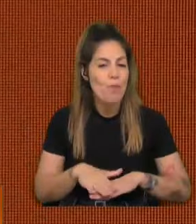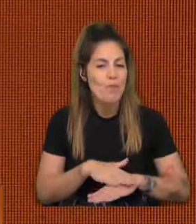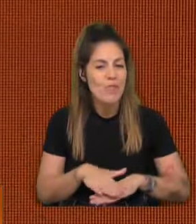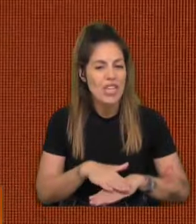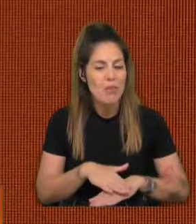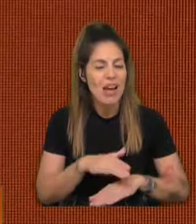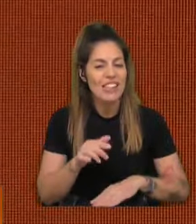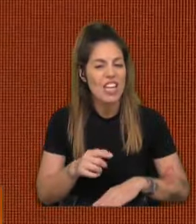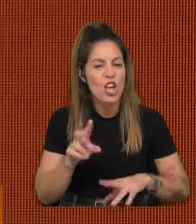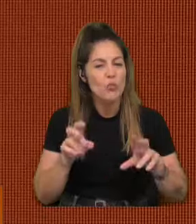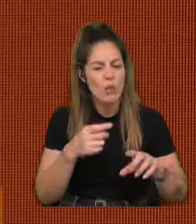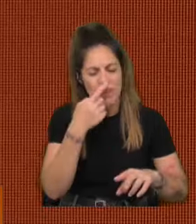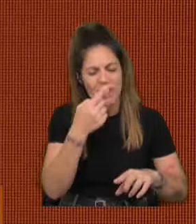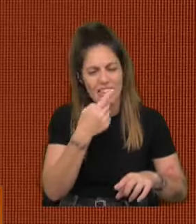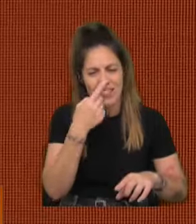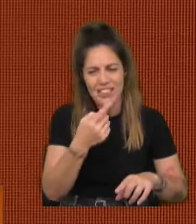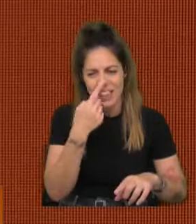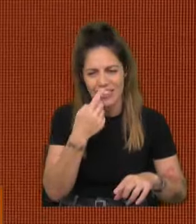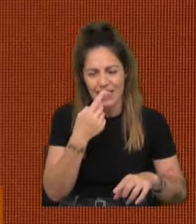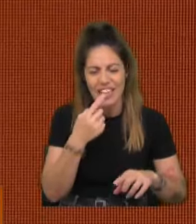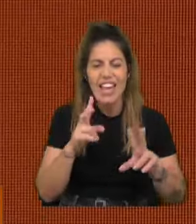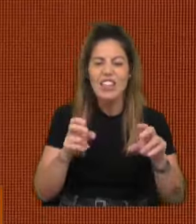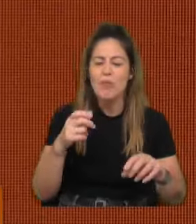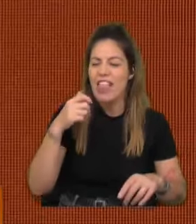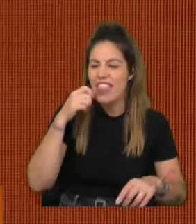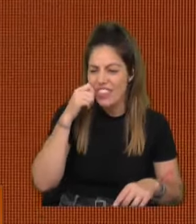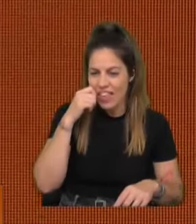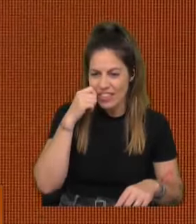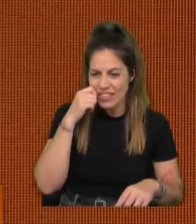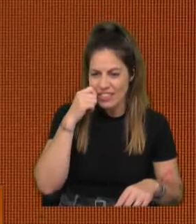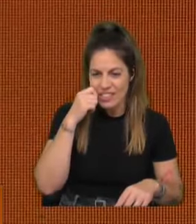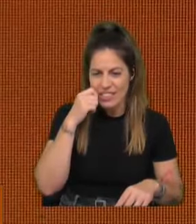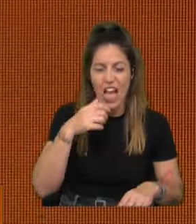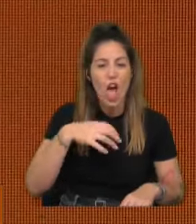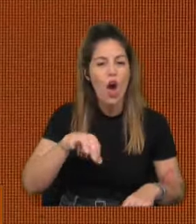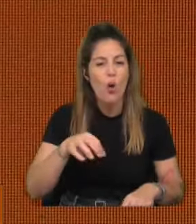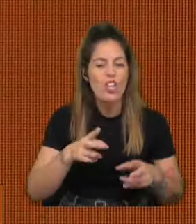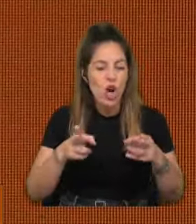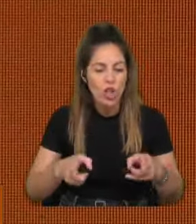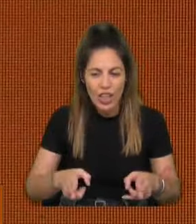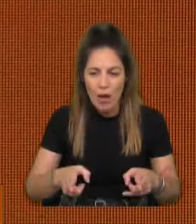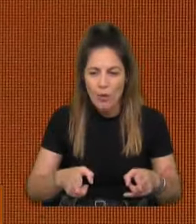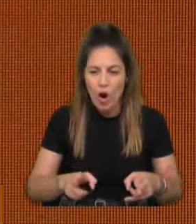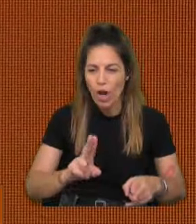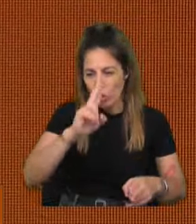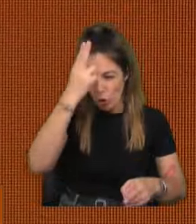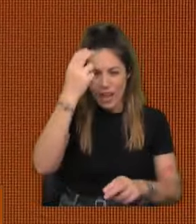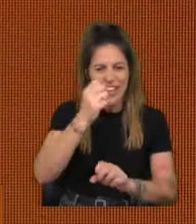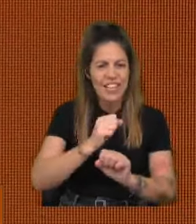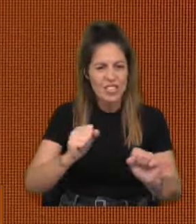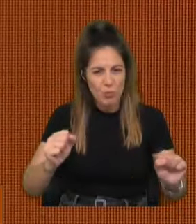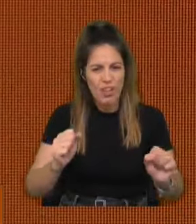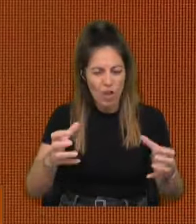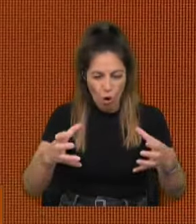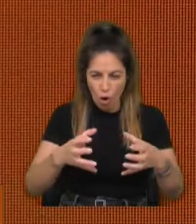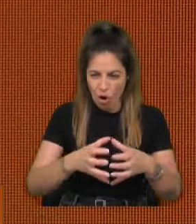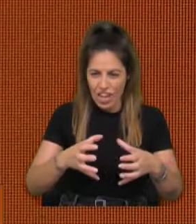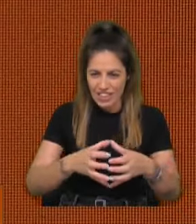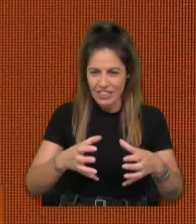interesante en materia de edades el el único tramo etario en Uruguay que se puede conocer que es un colectivo